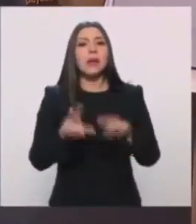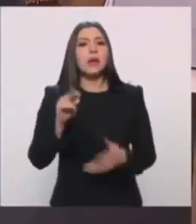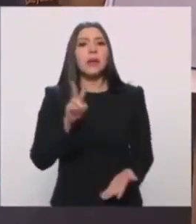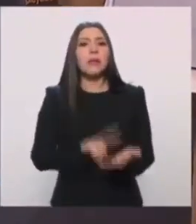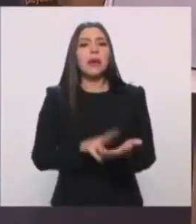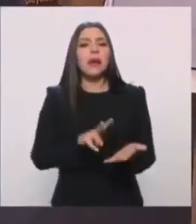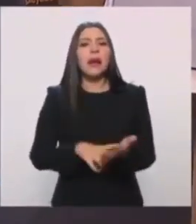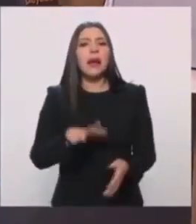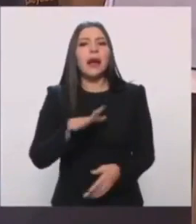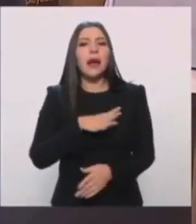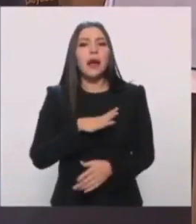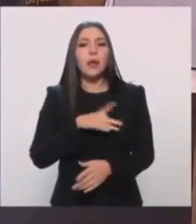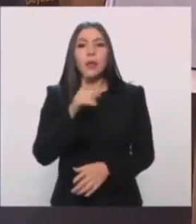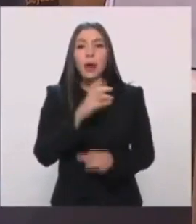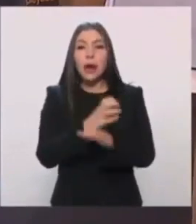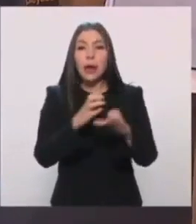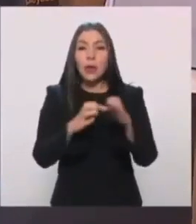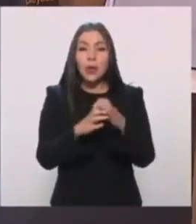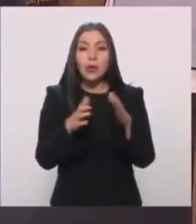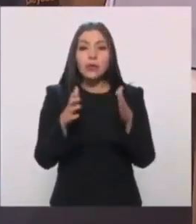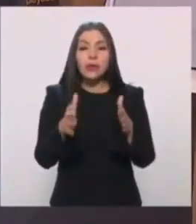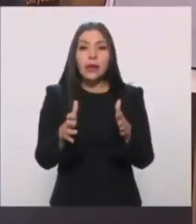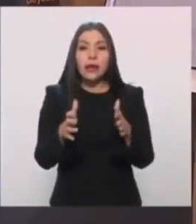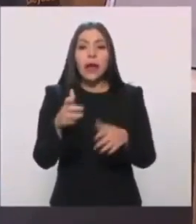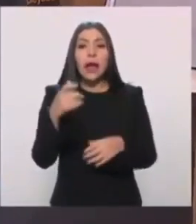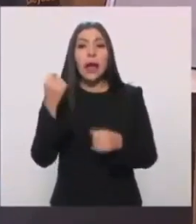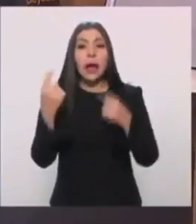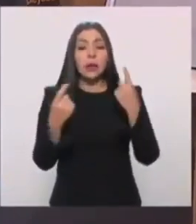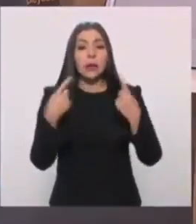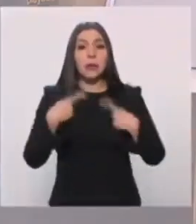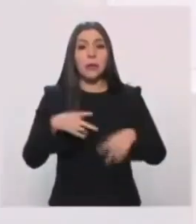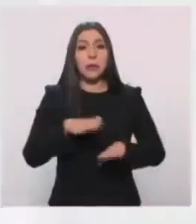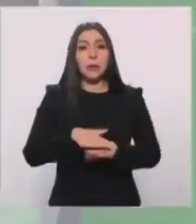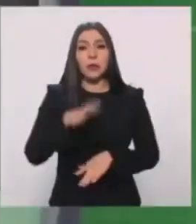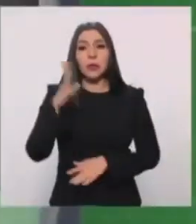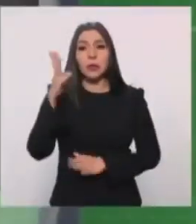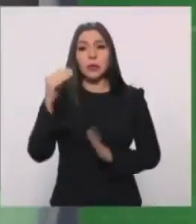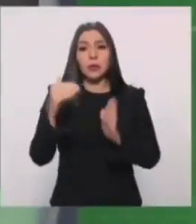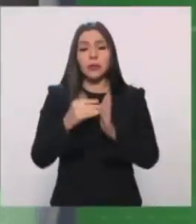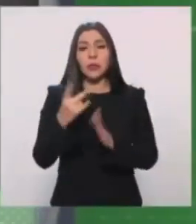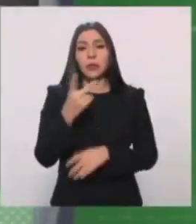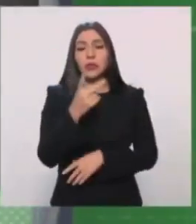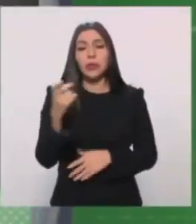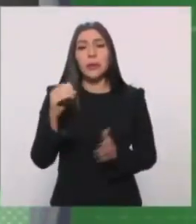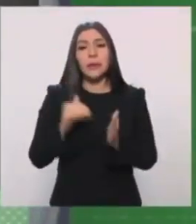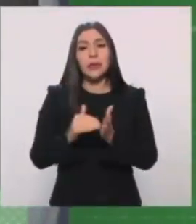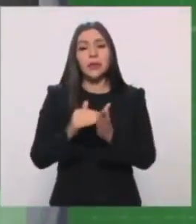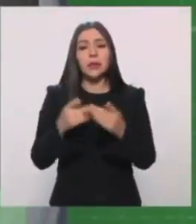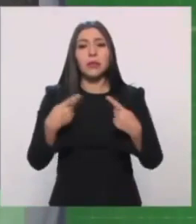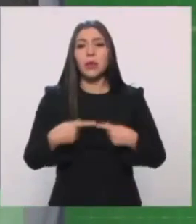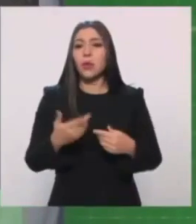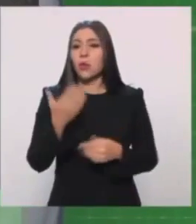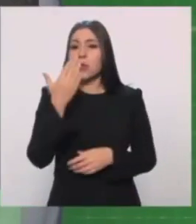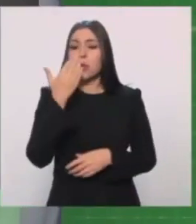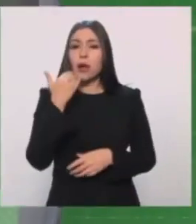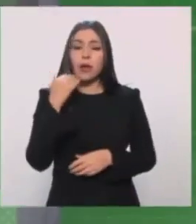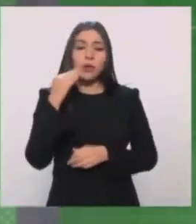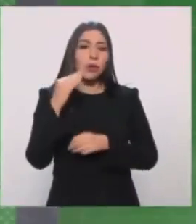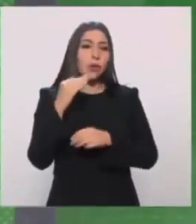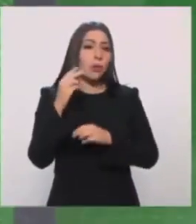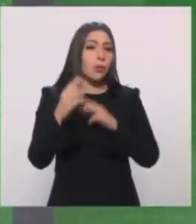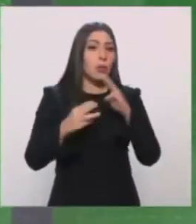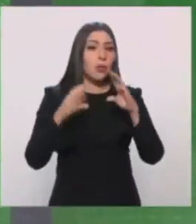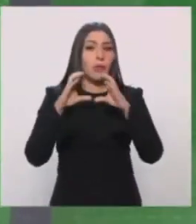de contar con un artefacto del que carecen, escuchen nada más de 4.200 millones de personas alrededor del